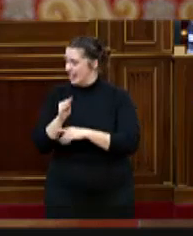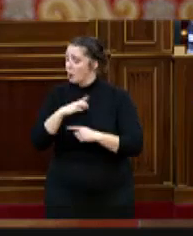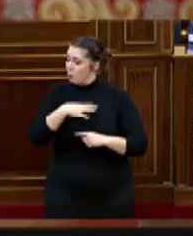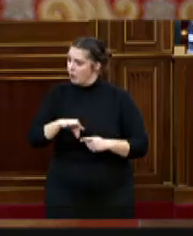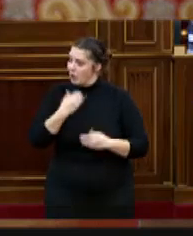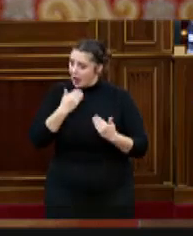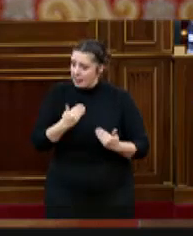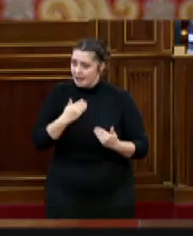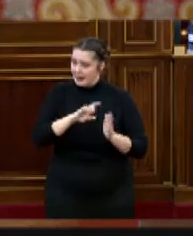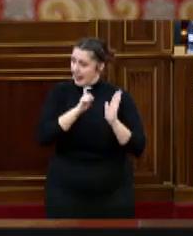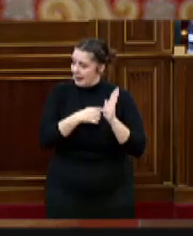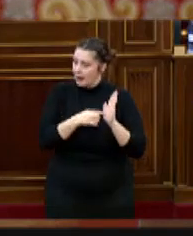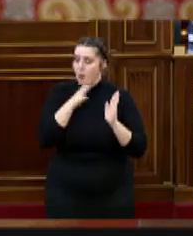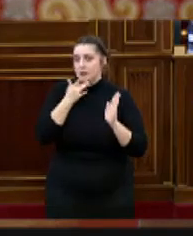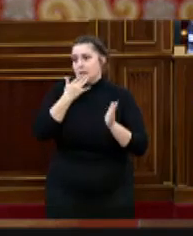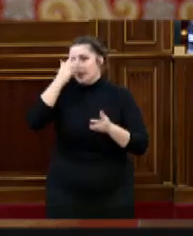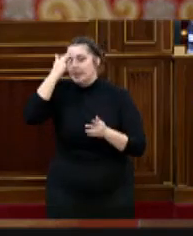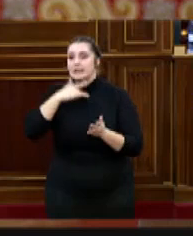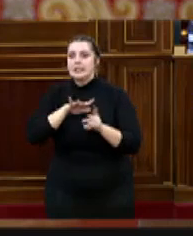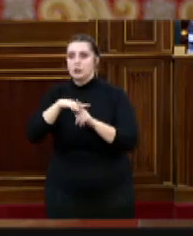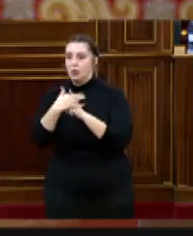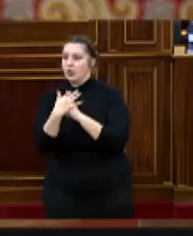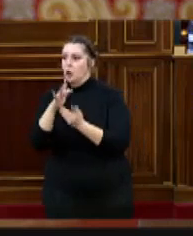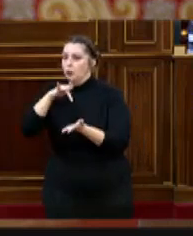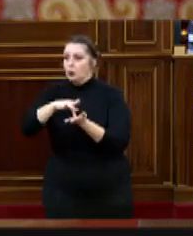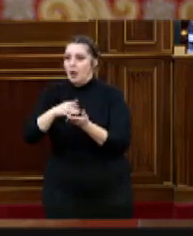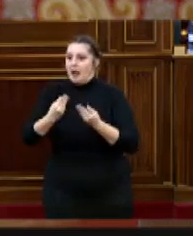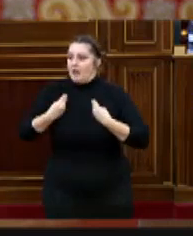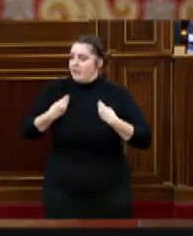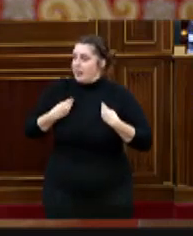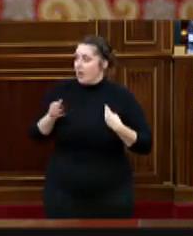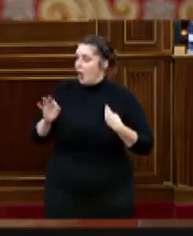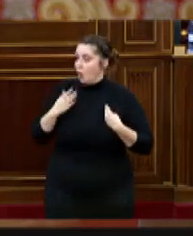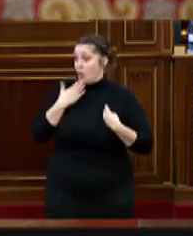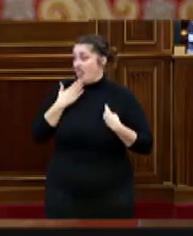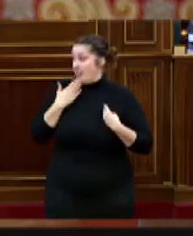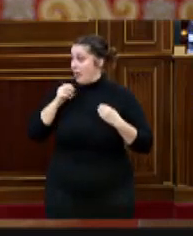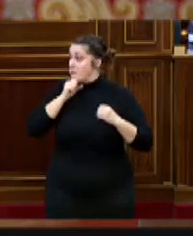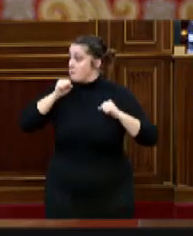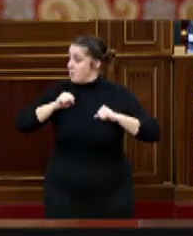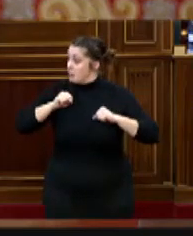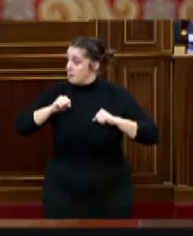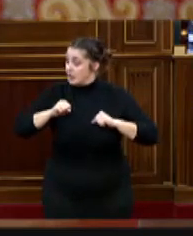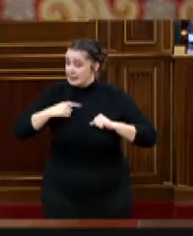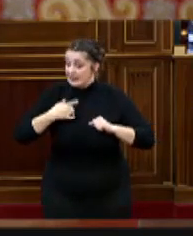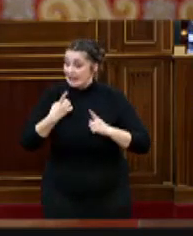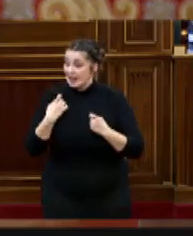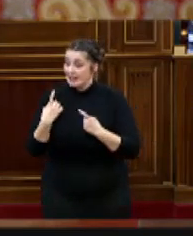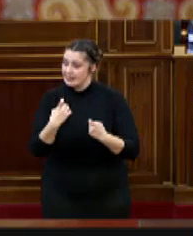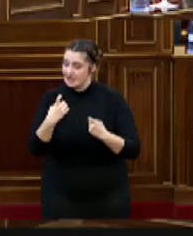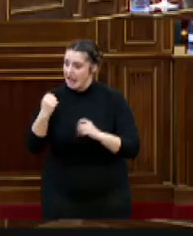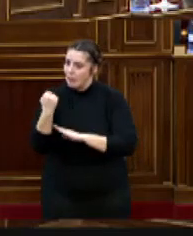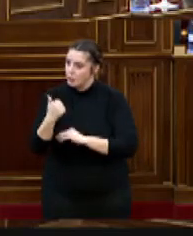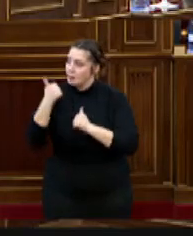convenga cuando por las circunstancias del Azar o por la propia edad necesitemos más